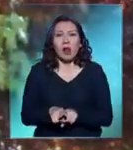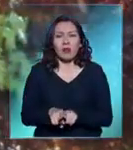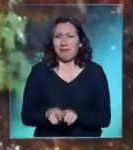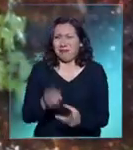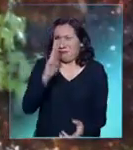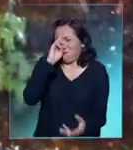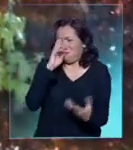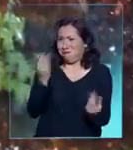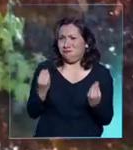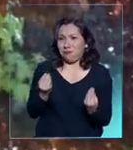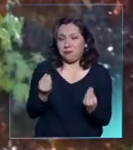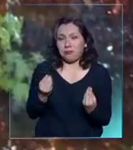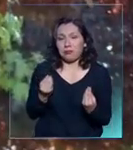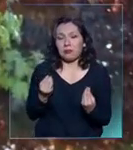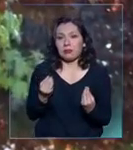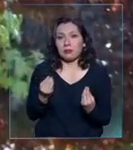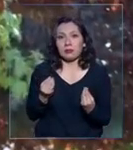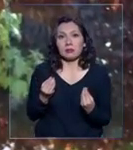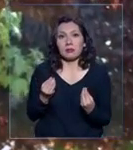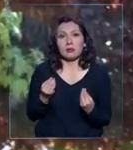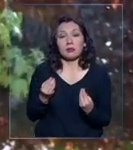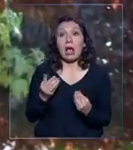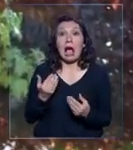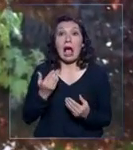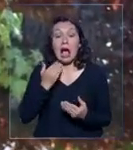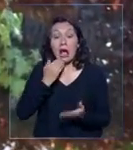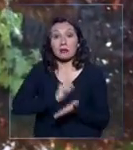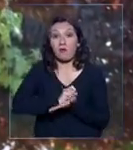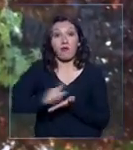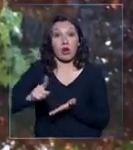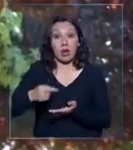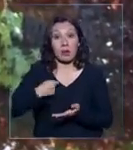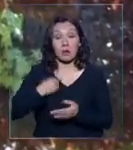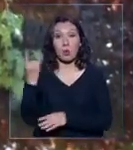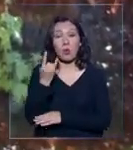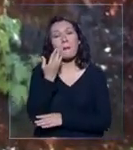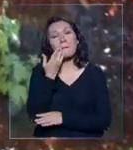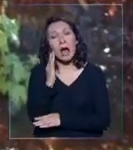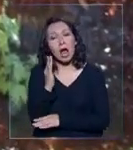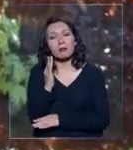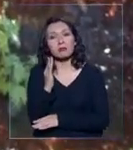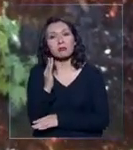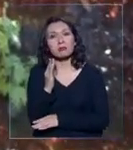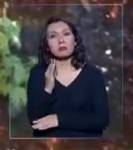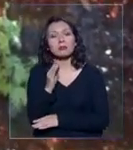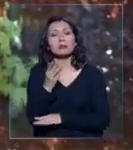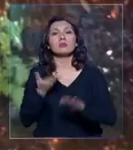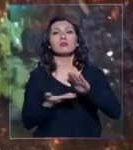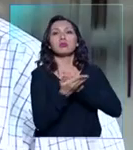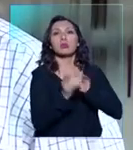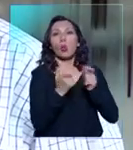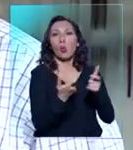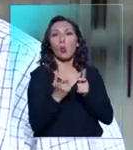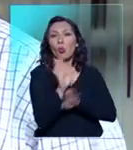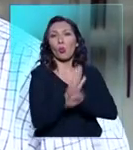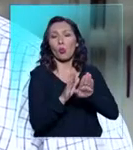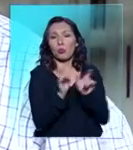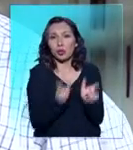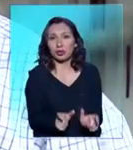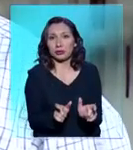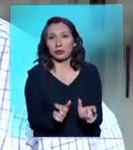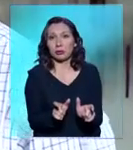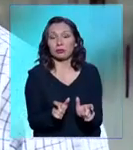inédito que antes de que me expulsaran de la universidad opté por ponerme un recurso de protección. Incurren en